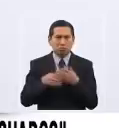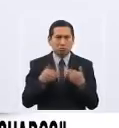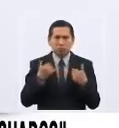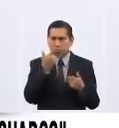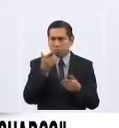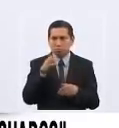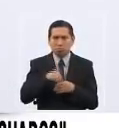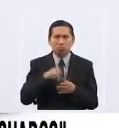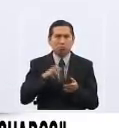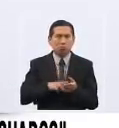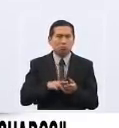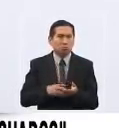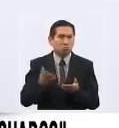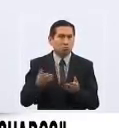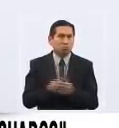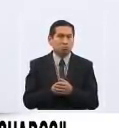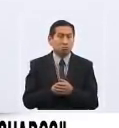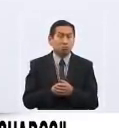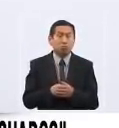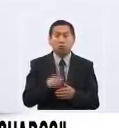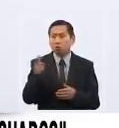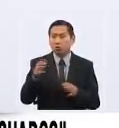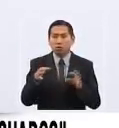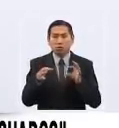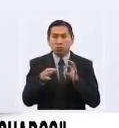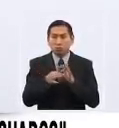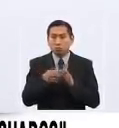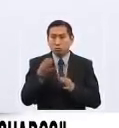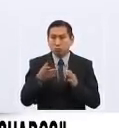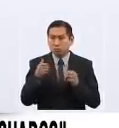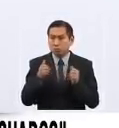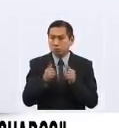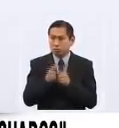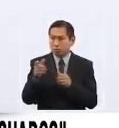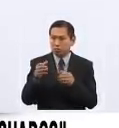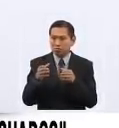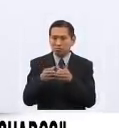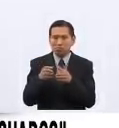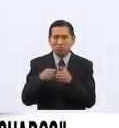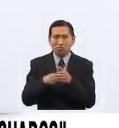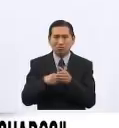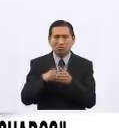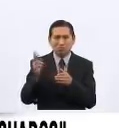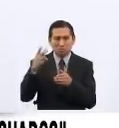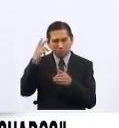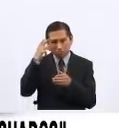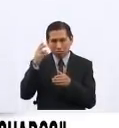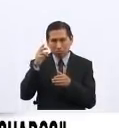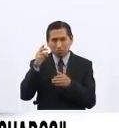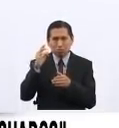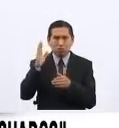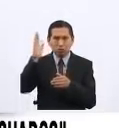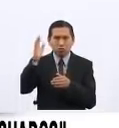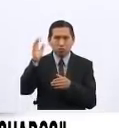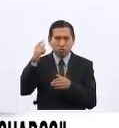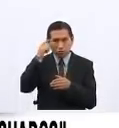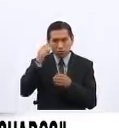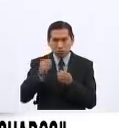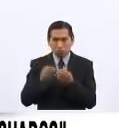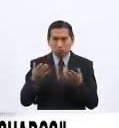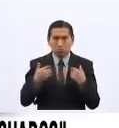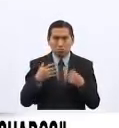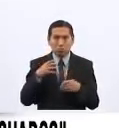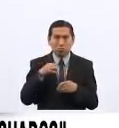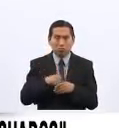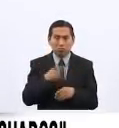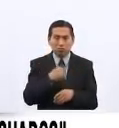están acusados, y de sus posibles lazos con uno de los partidos que va a formar gobierno, que va a formar mayoría